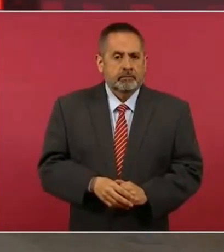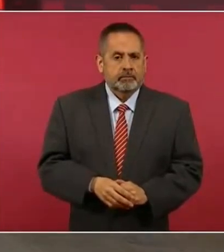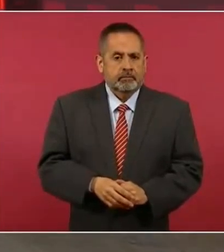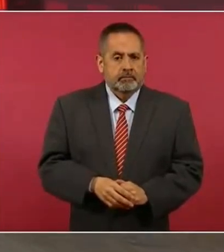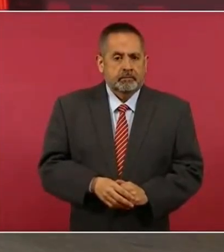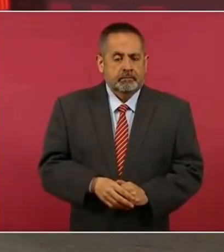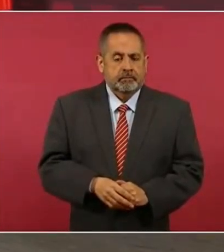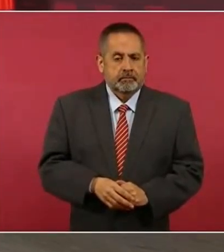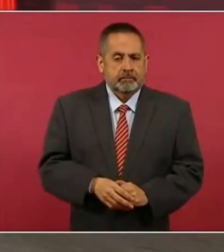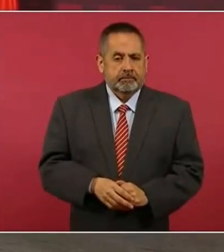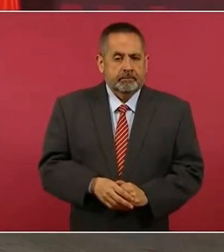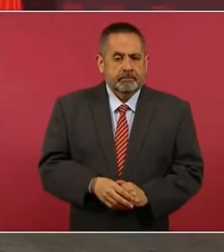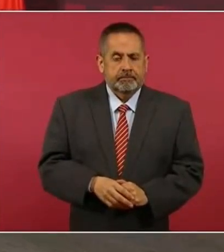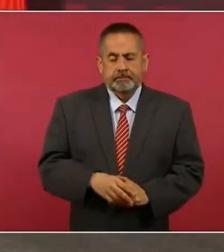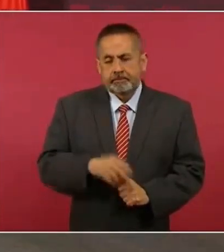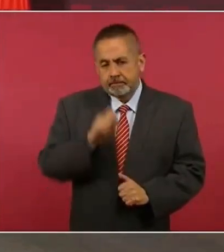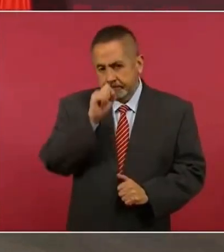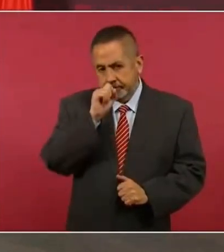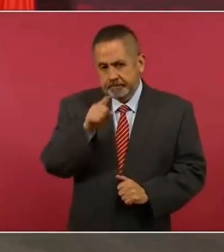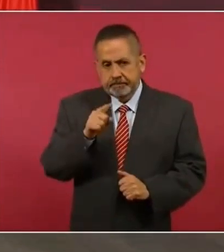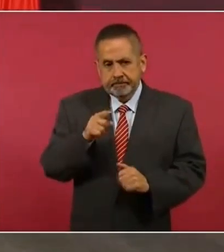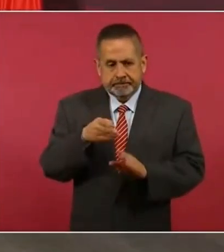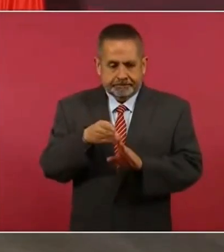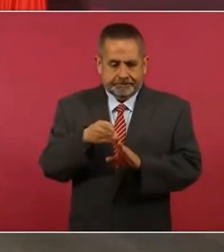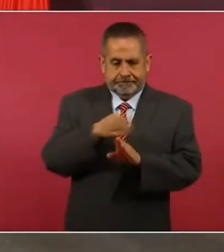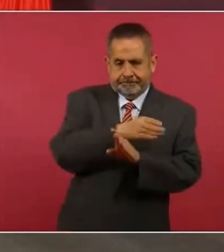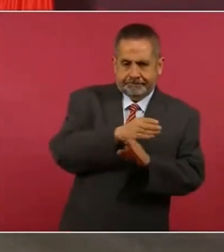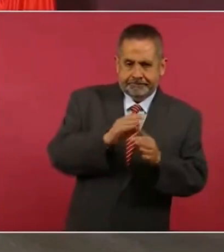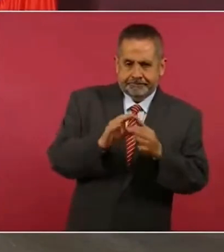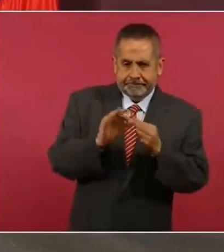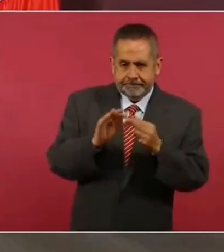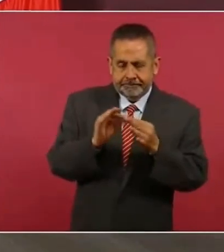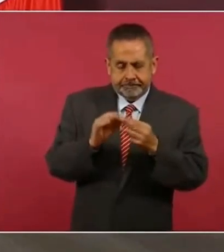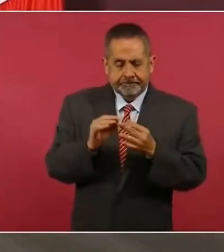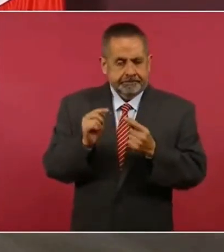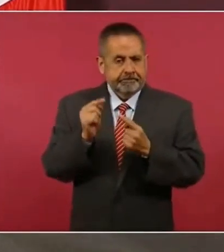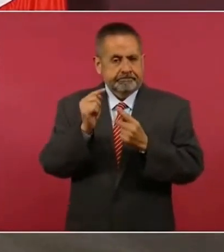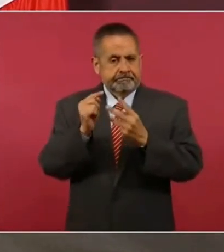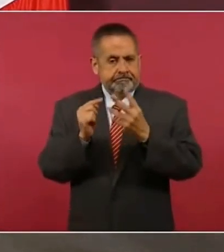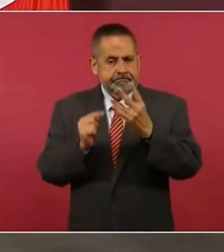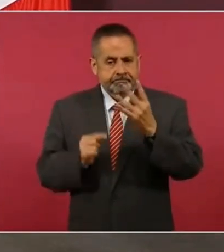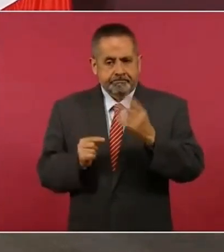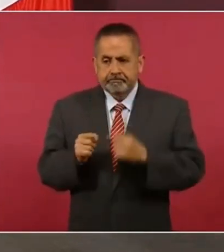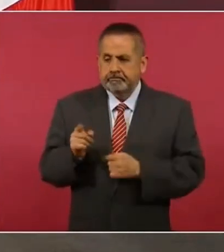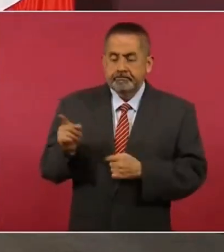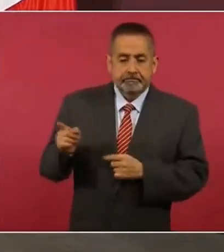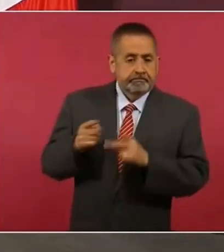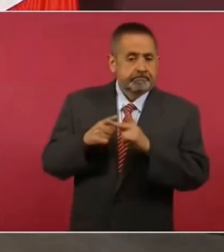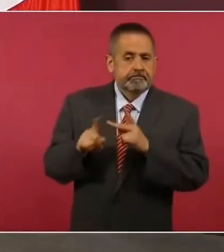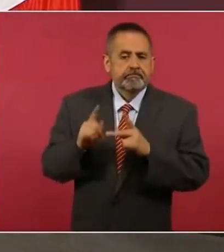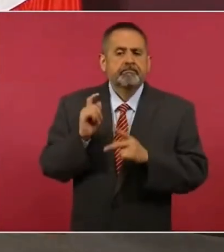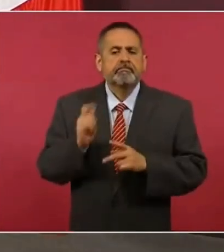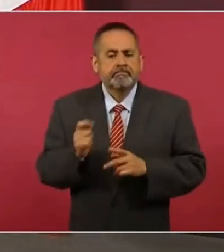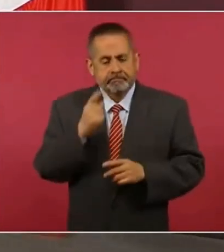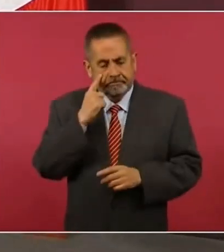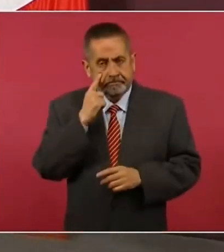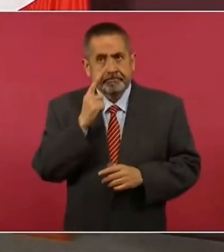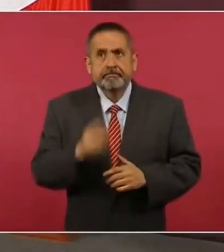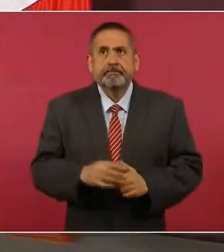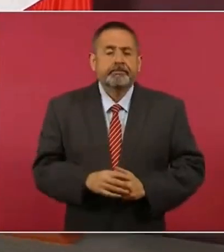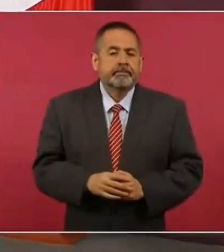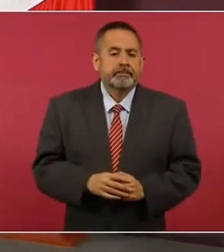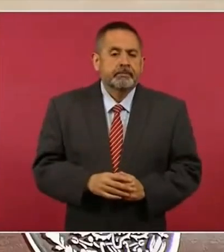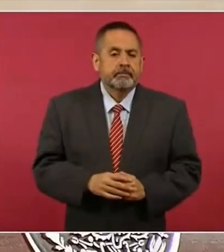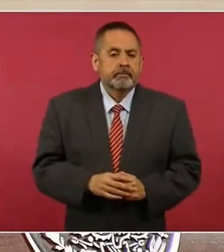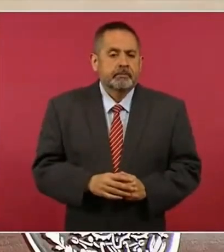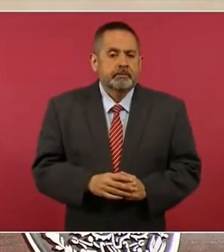el prólogo, la introducción de que,